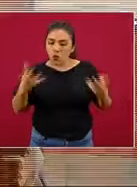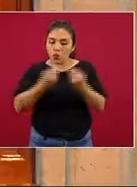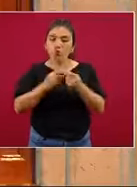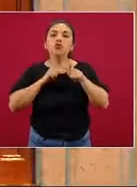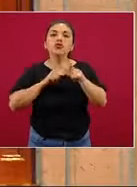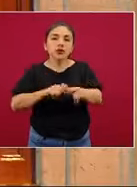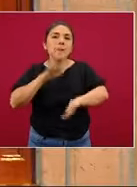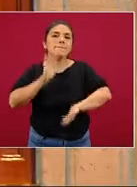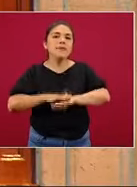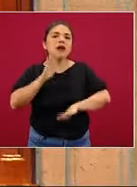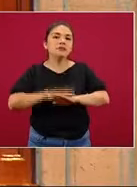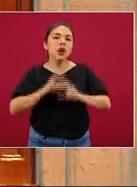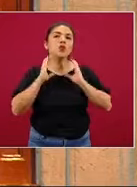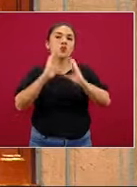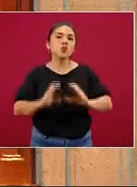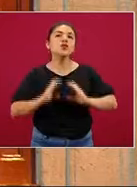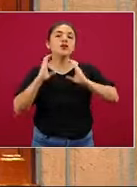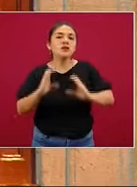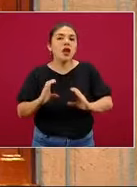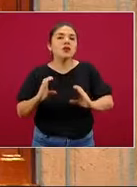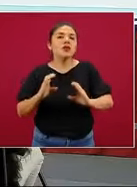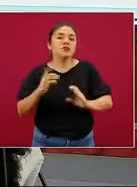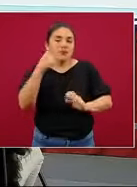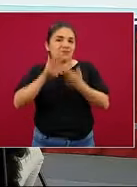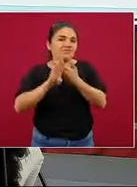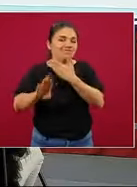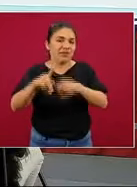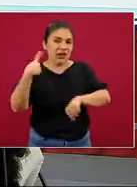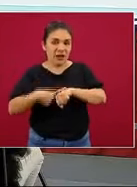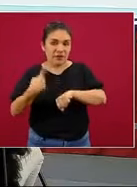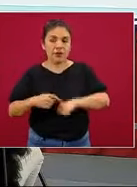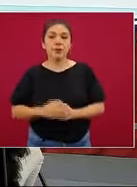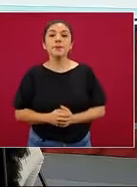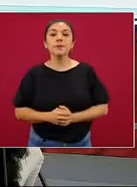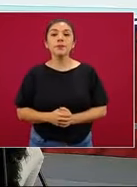continuar abatiendo esta epidemia. Veamos la